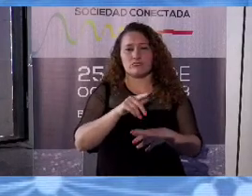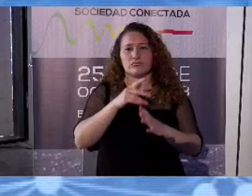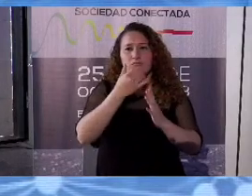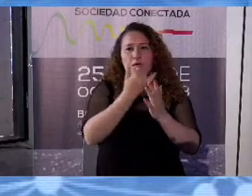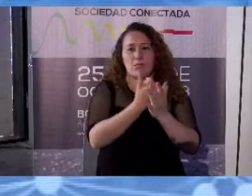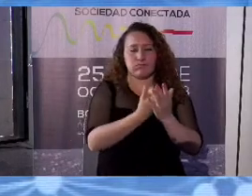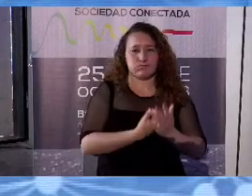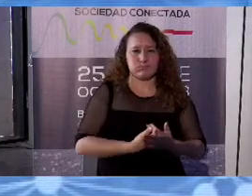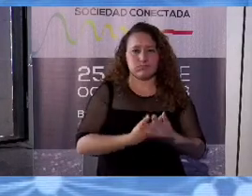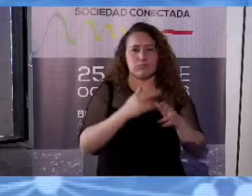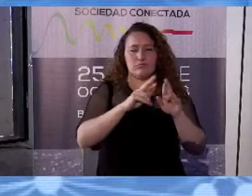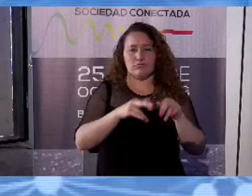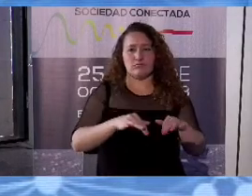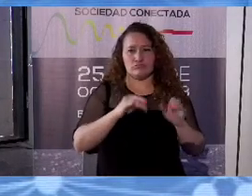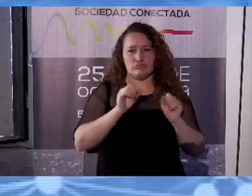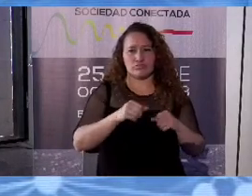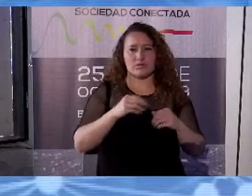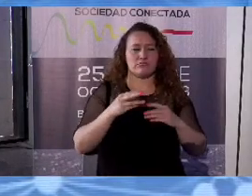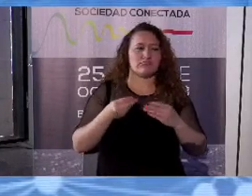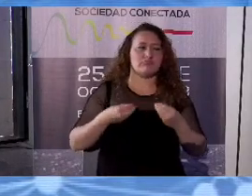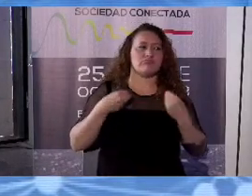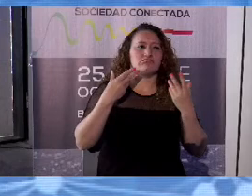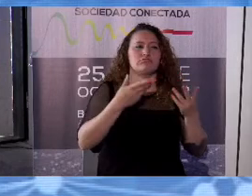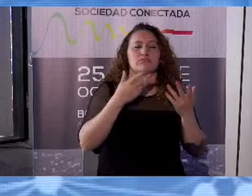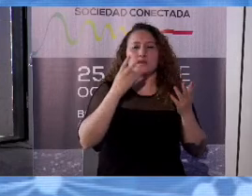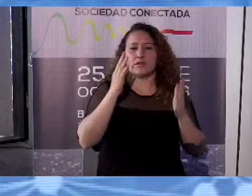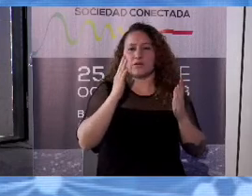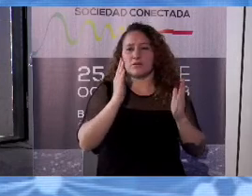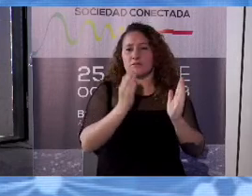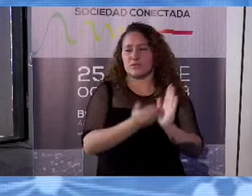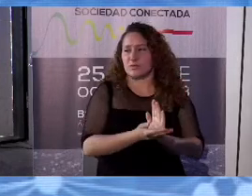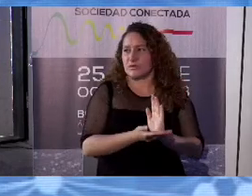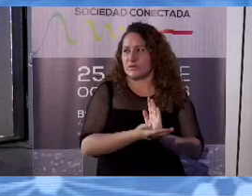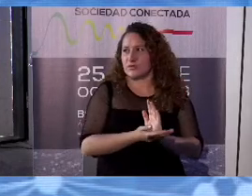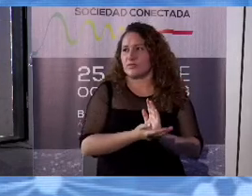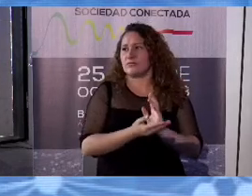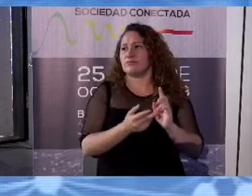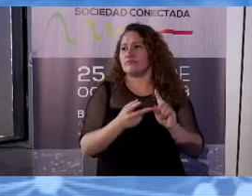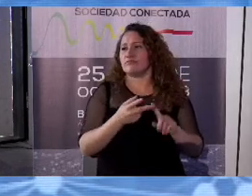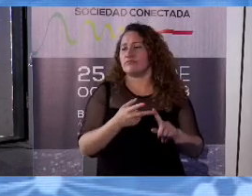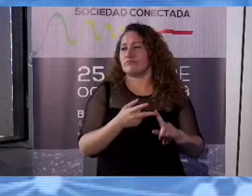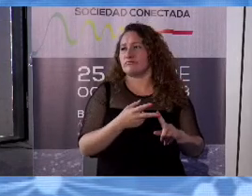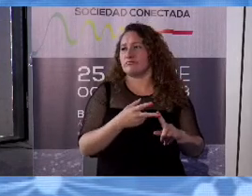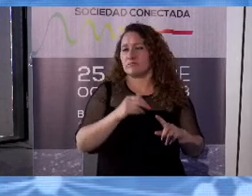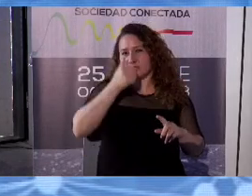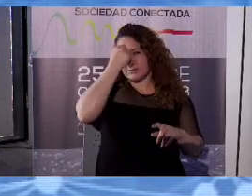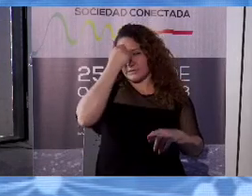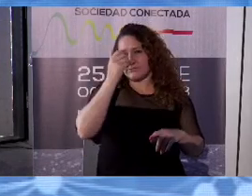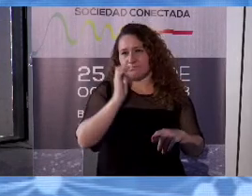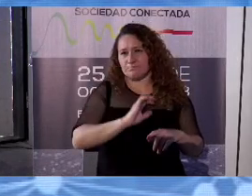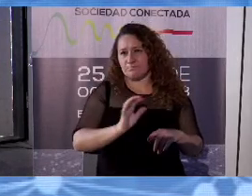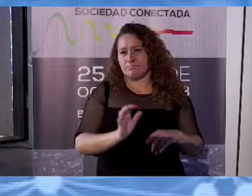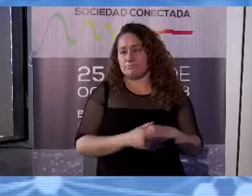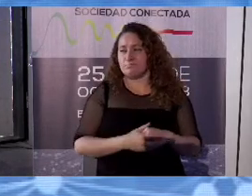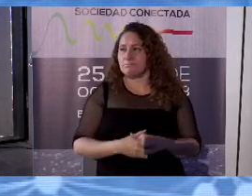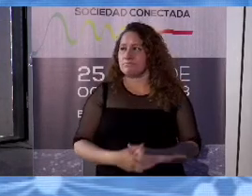puedan eh generar aspectos de Educación eh perdón de Educación eh principalmente